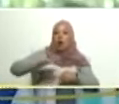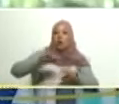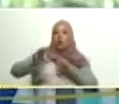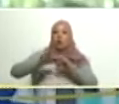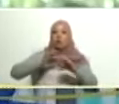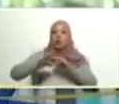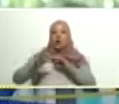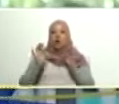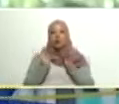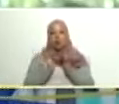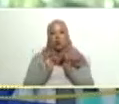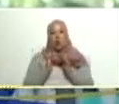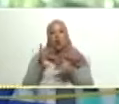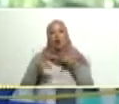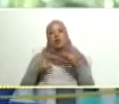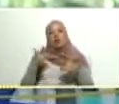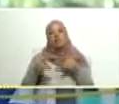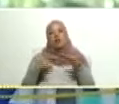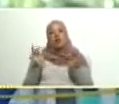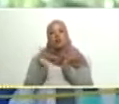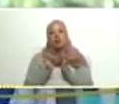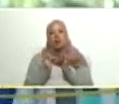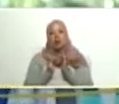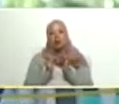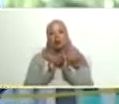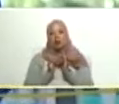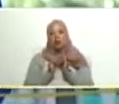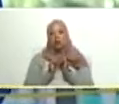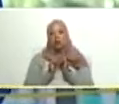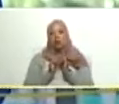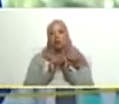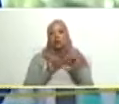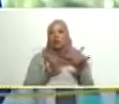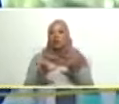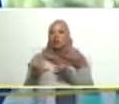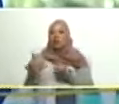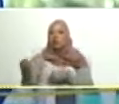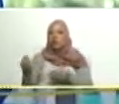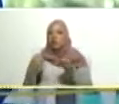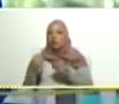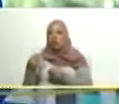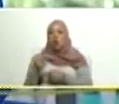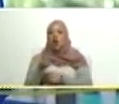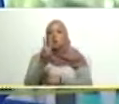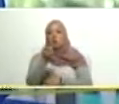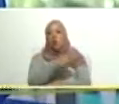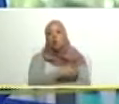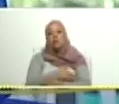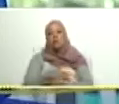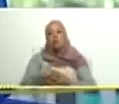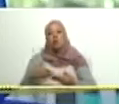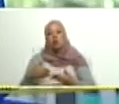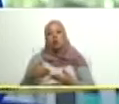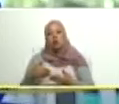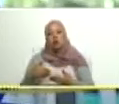Comunicación directa, conexión directa. Ya estamos llegando, Márquez, a 2 millones de casos.